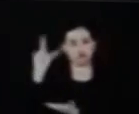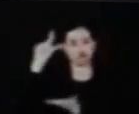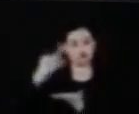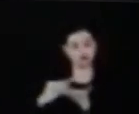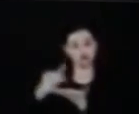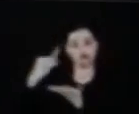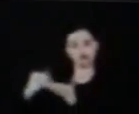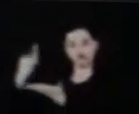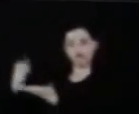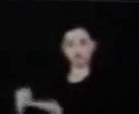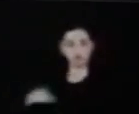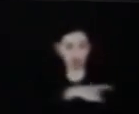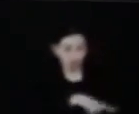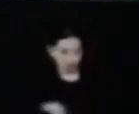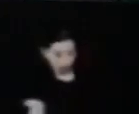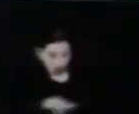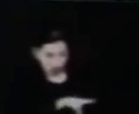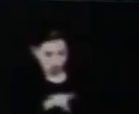abajo.